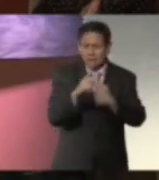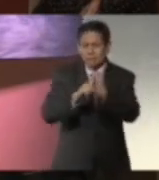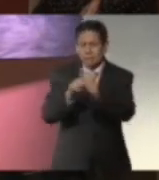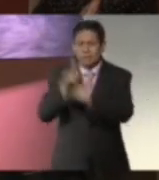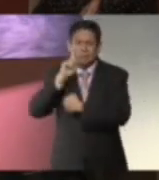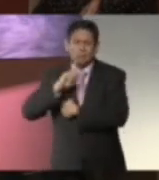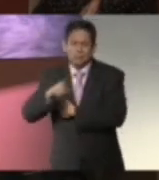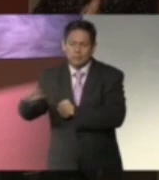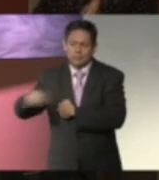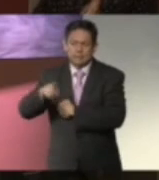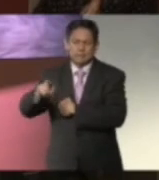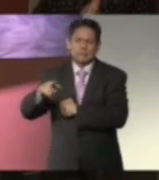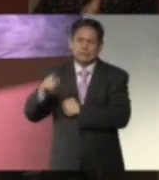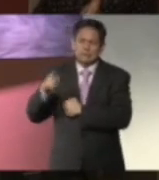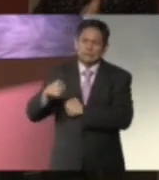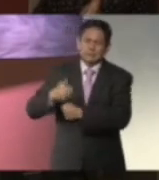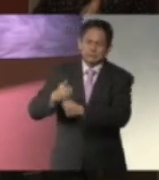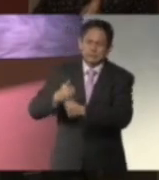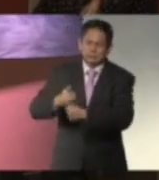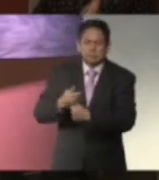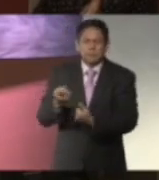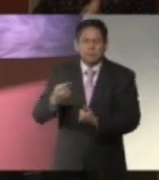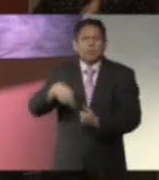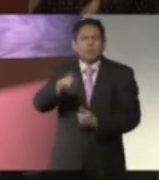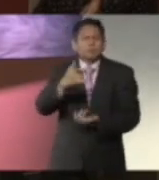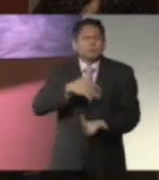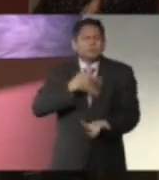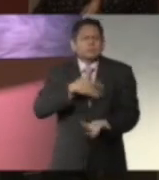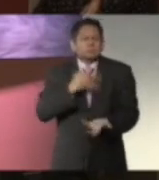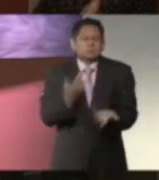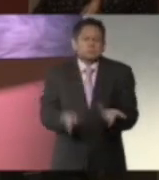¿no? ¿Qué están pensando en este sentido ustedes?